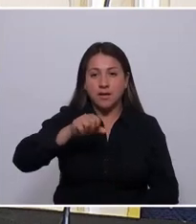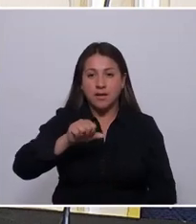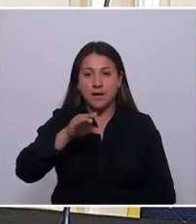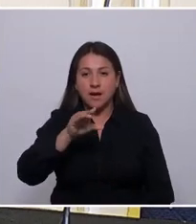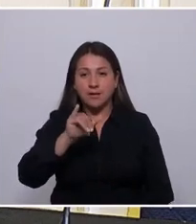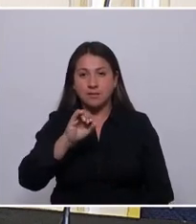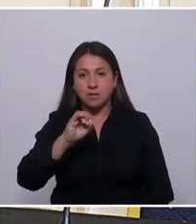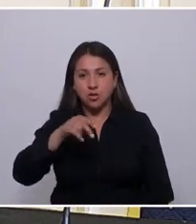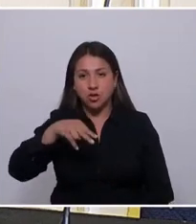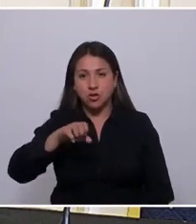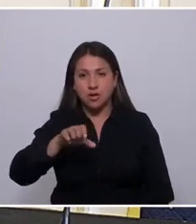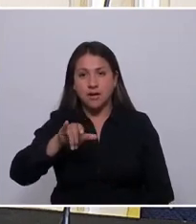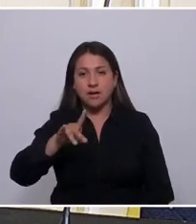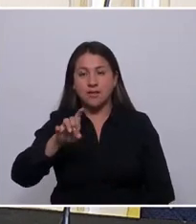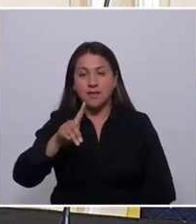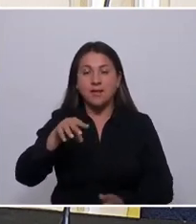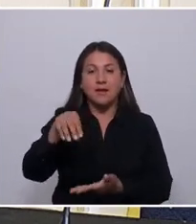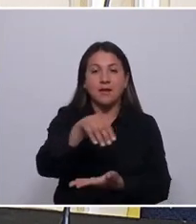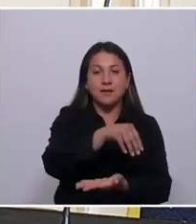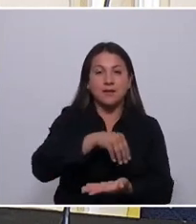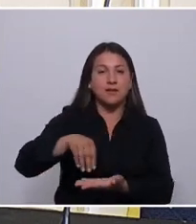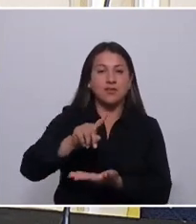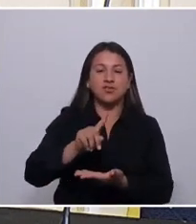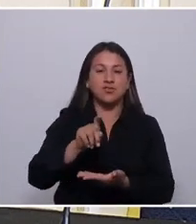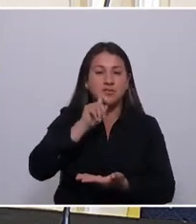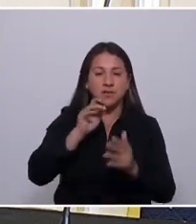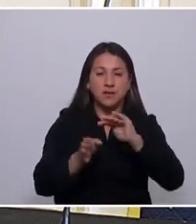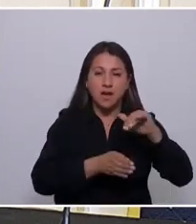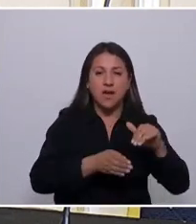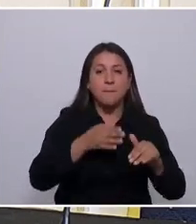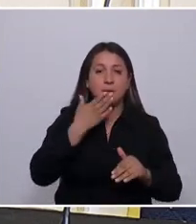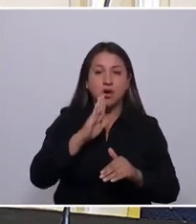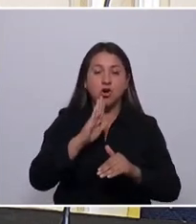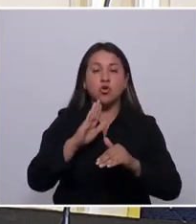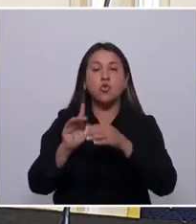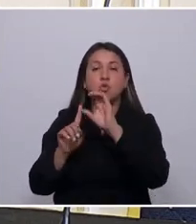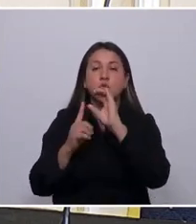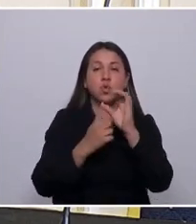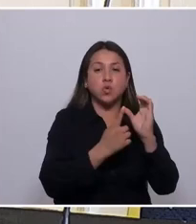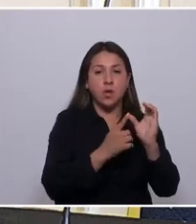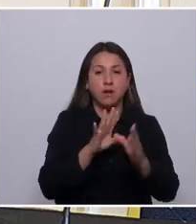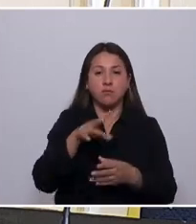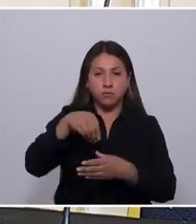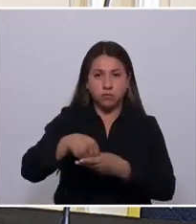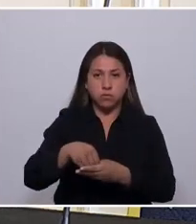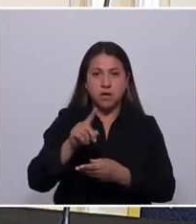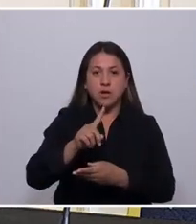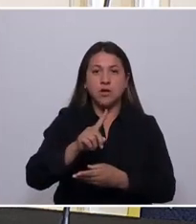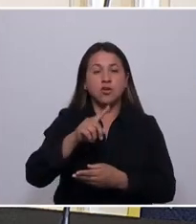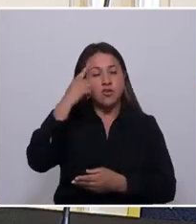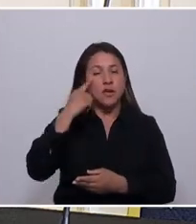ver con soberanía, tanto el concepto intercultural no atañe a materias de soberanía.